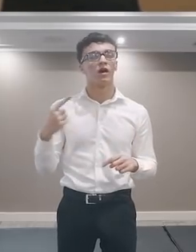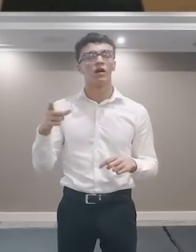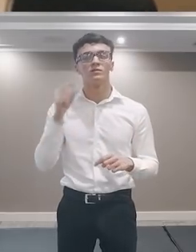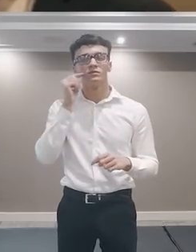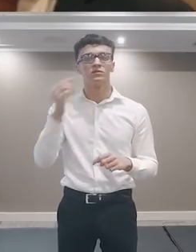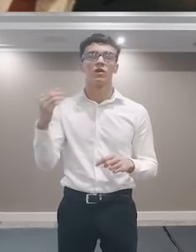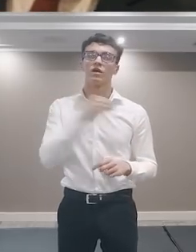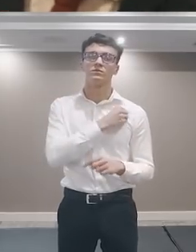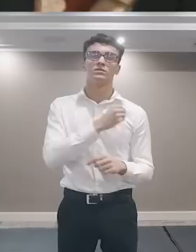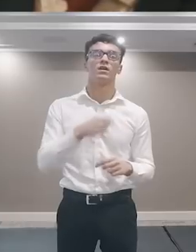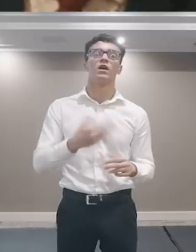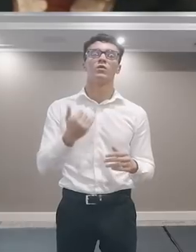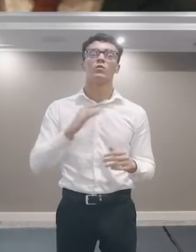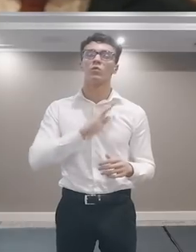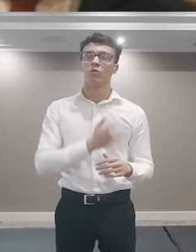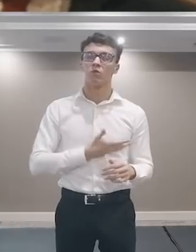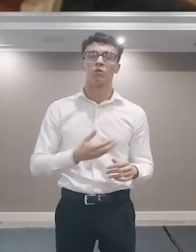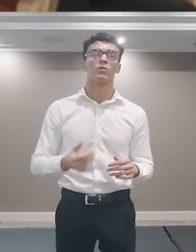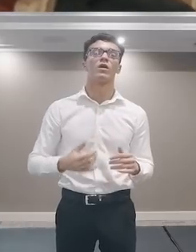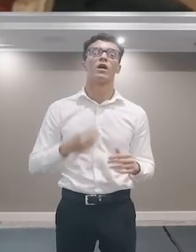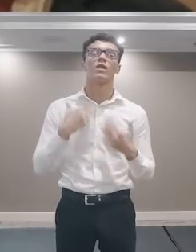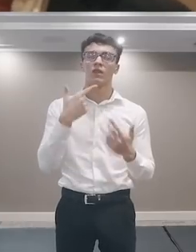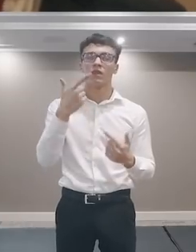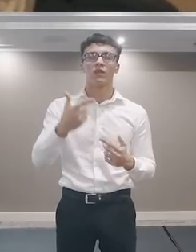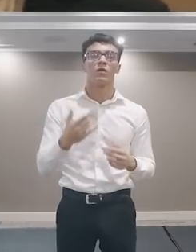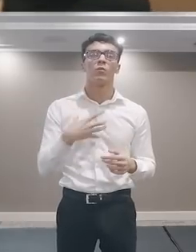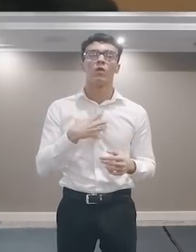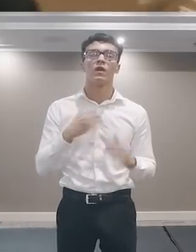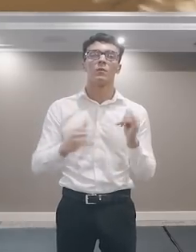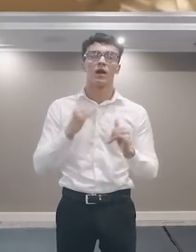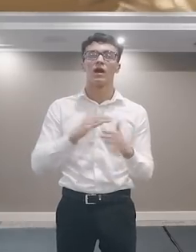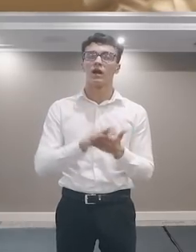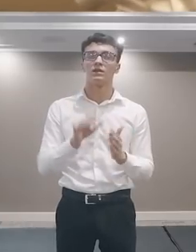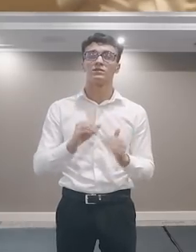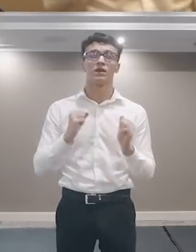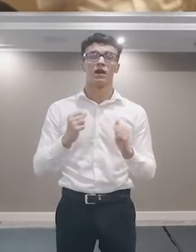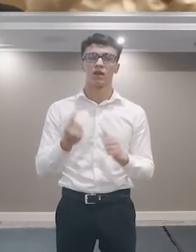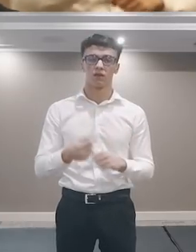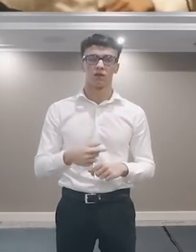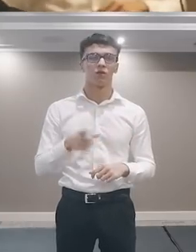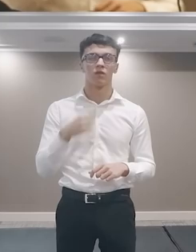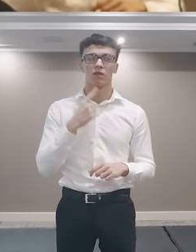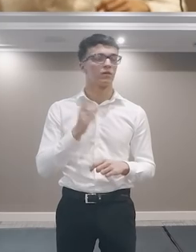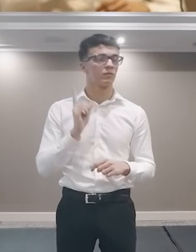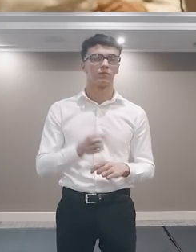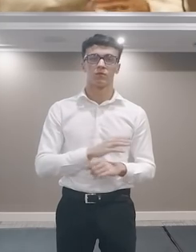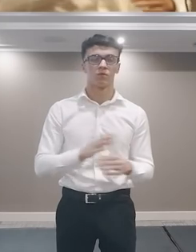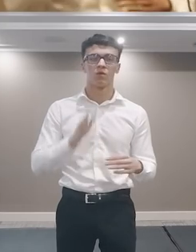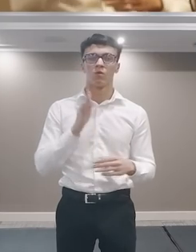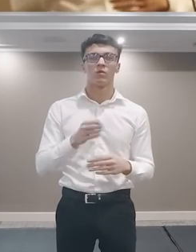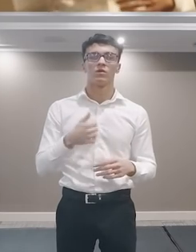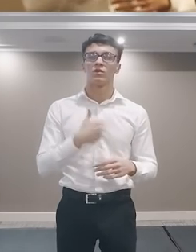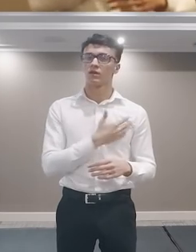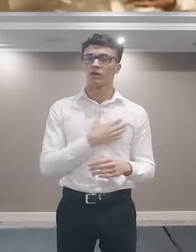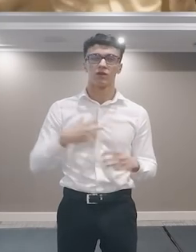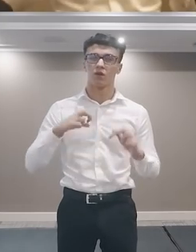viajar por - puedes viajar gratis y puedes ganar dinero viajan dije perfecto me vale ya quiero empezar porque porque al final viajar